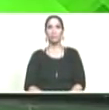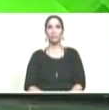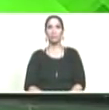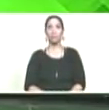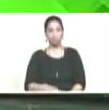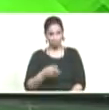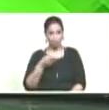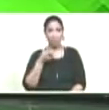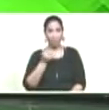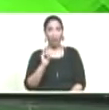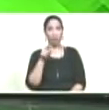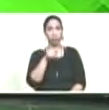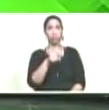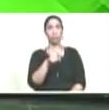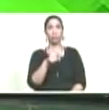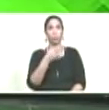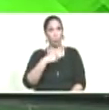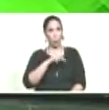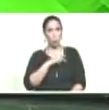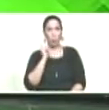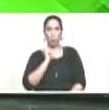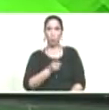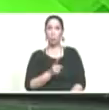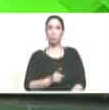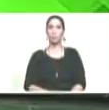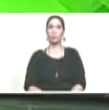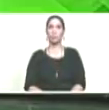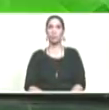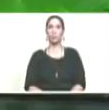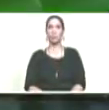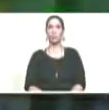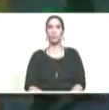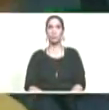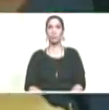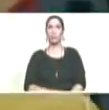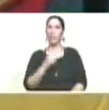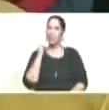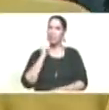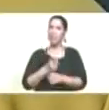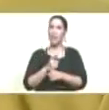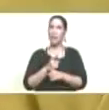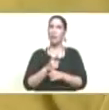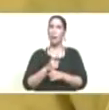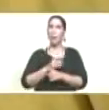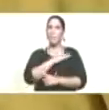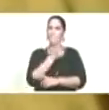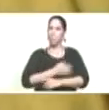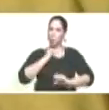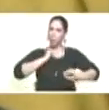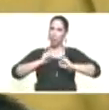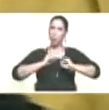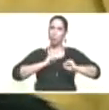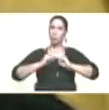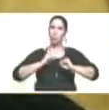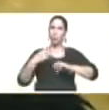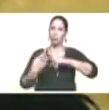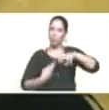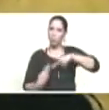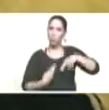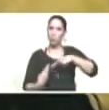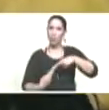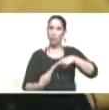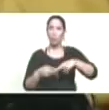existen, para eso existimos. ¿Y para qué debe existir un poderoso movimiento revolucionario? Para eso. Por eso yo quiero,